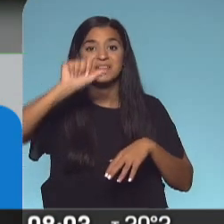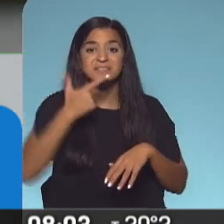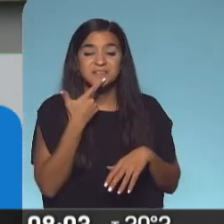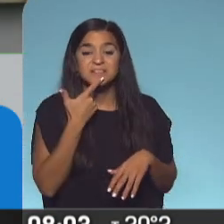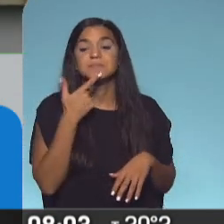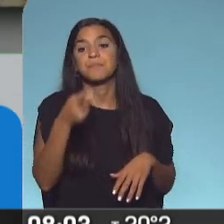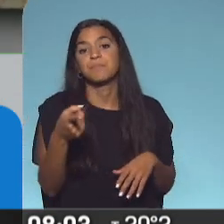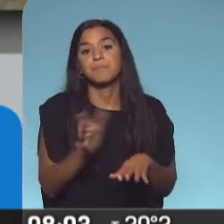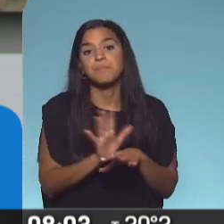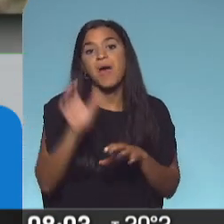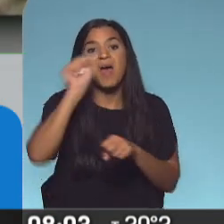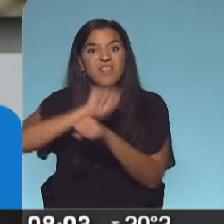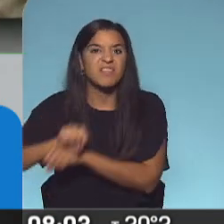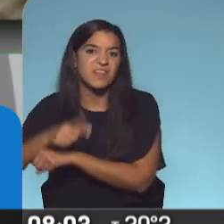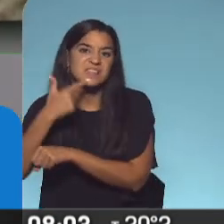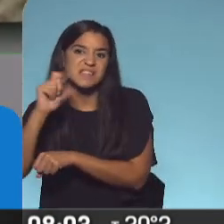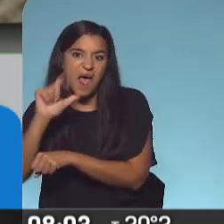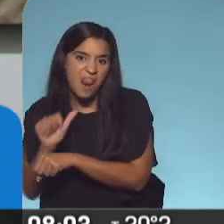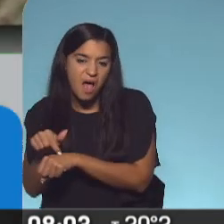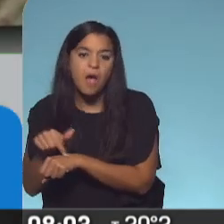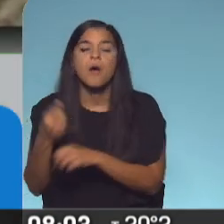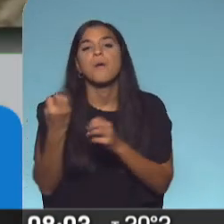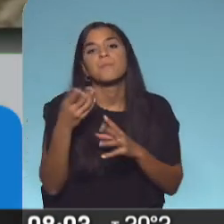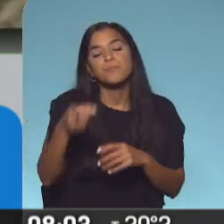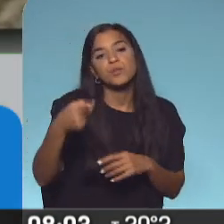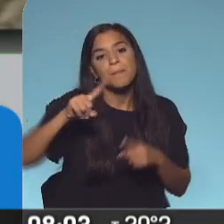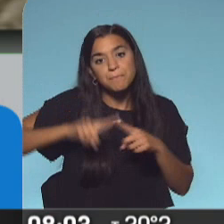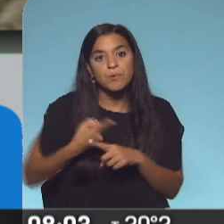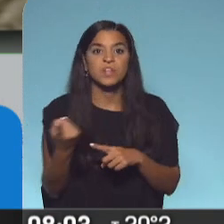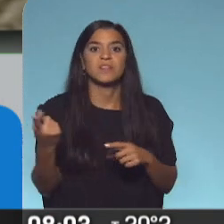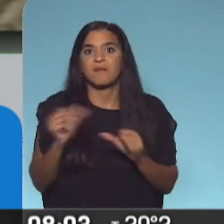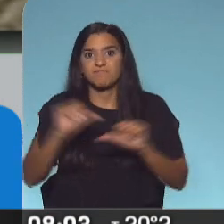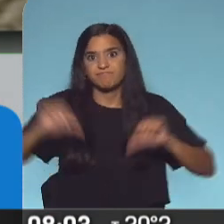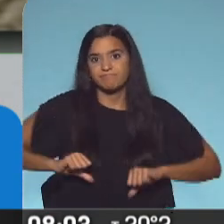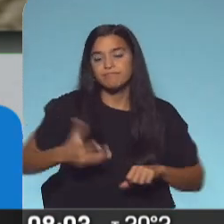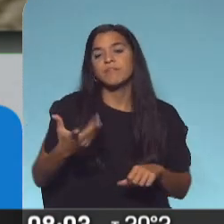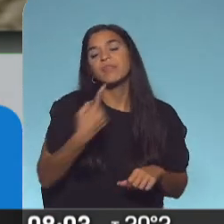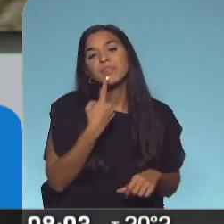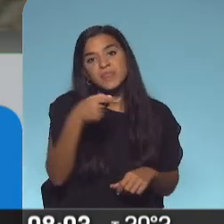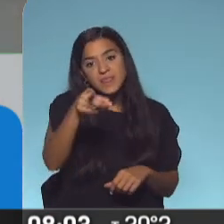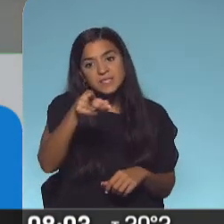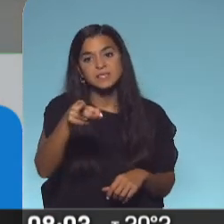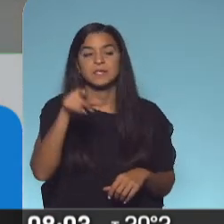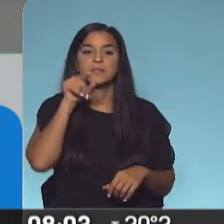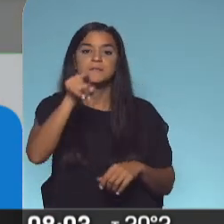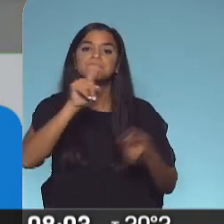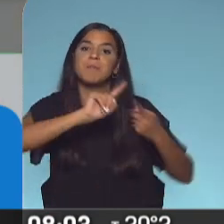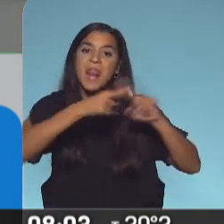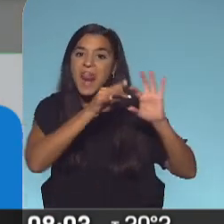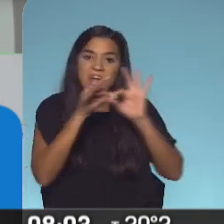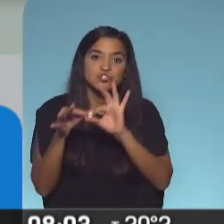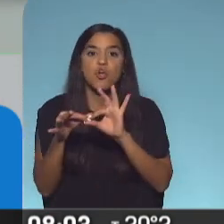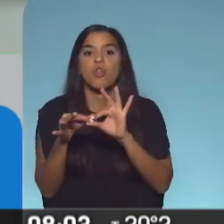para mantener detenida a Milagros Salas porque consideran que políticamente los perjudica. Bueno, él dice que esto está relacionado